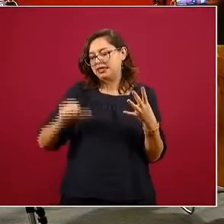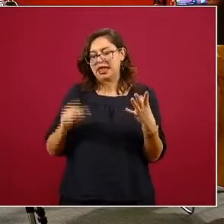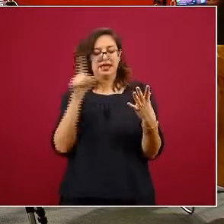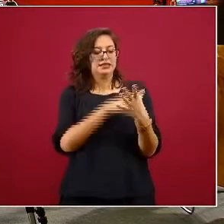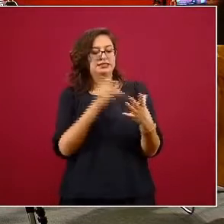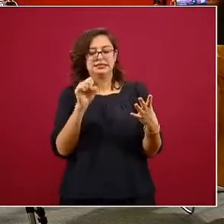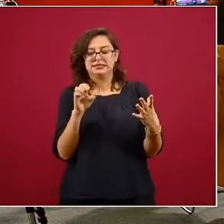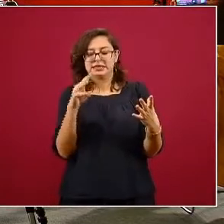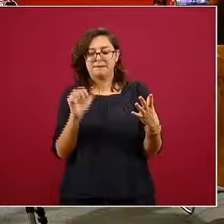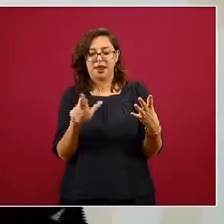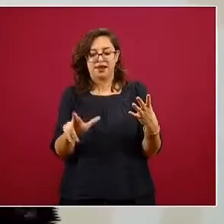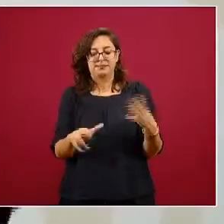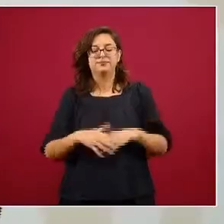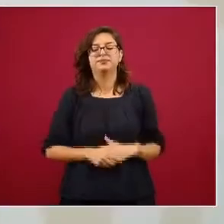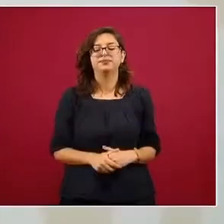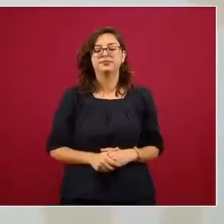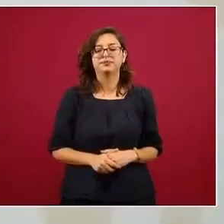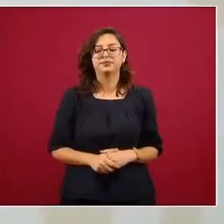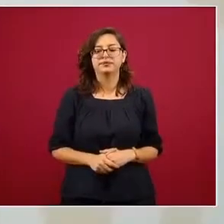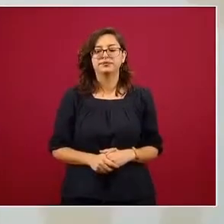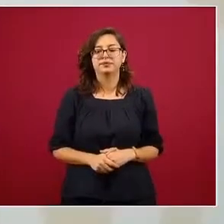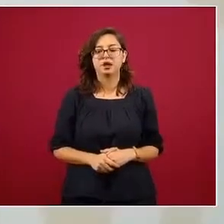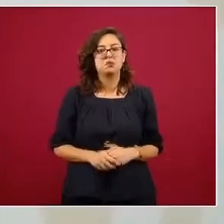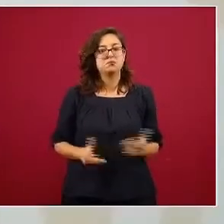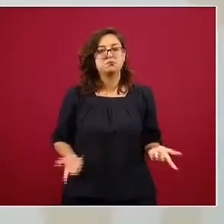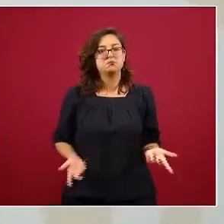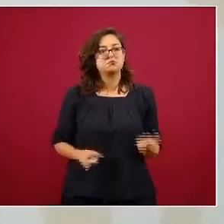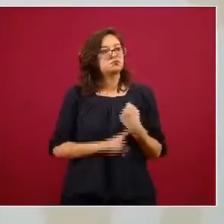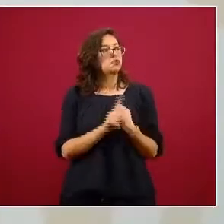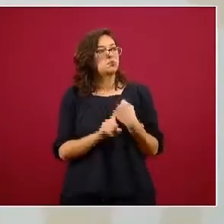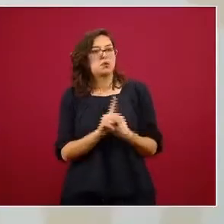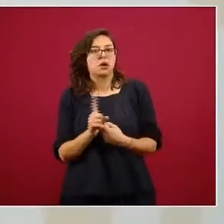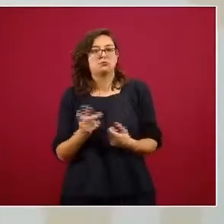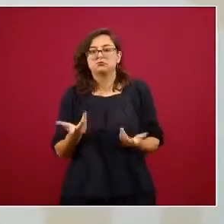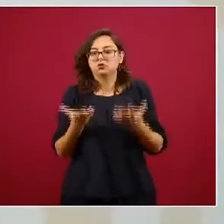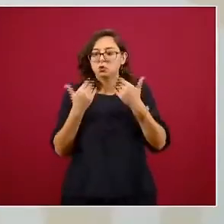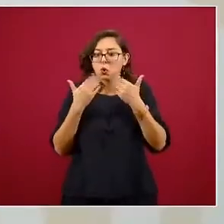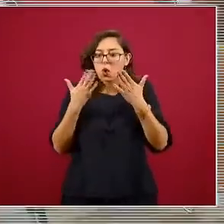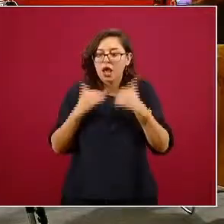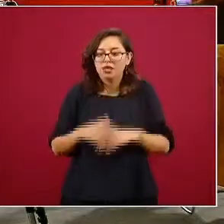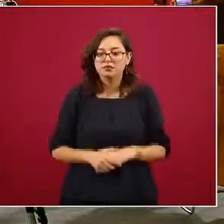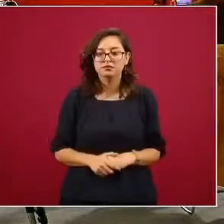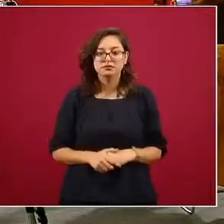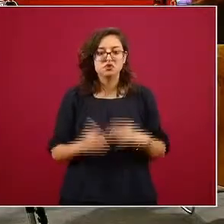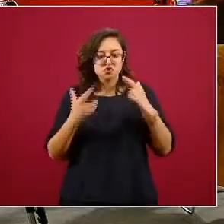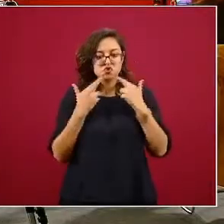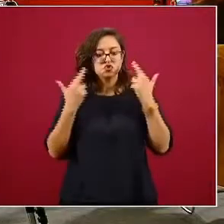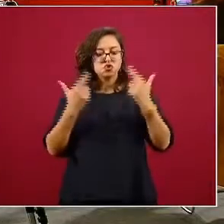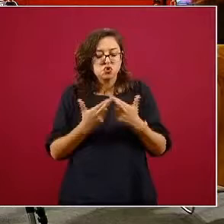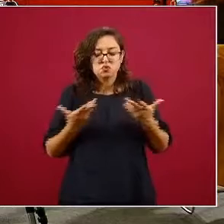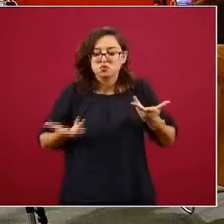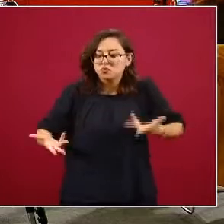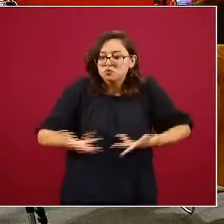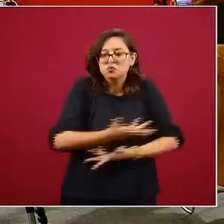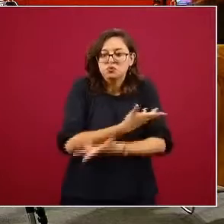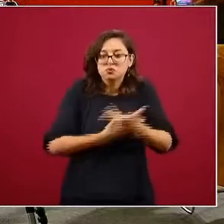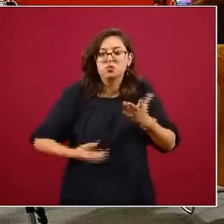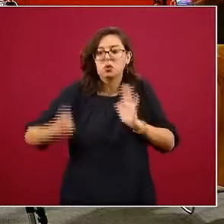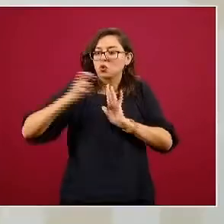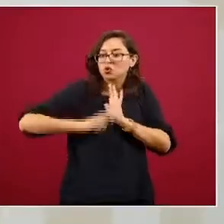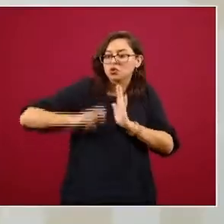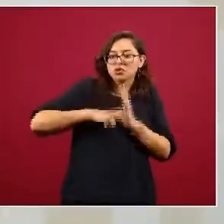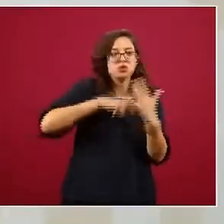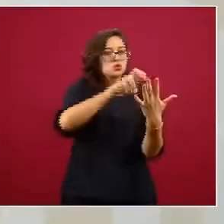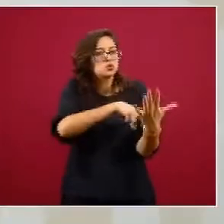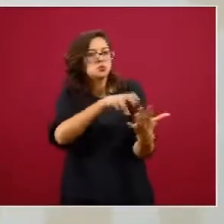Armadas. Y eso no le veo mayor complicación, y eso es muy deseable recibir retroalimentación de